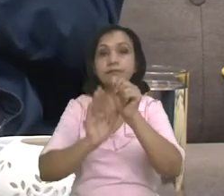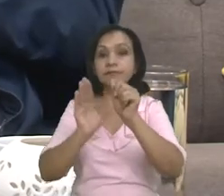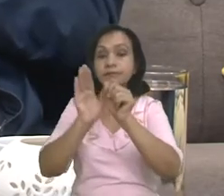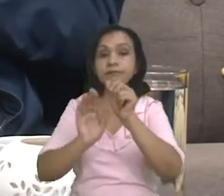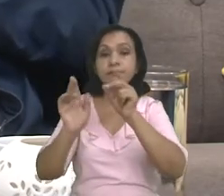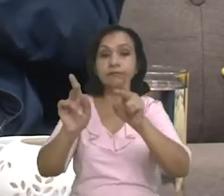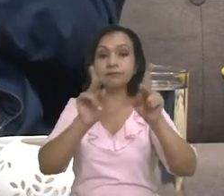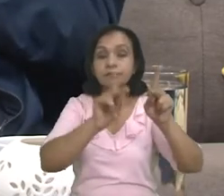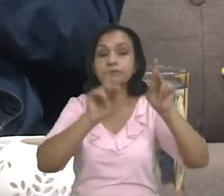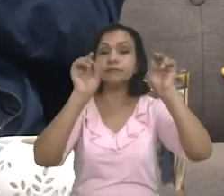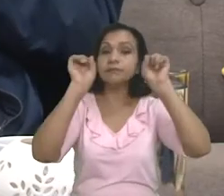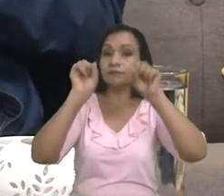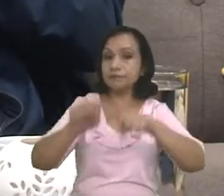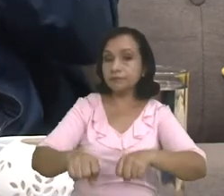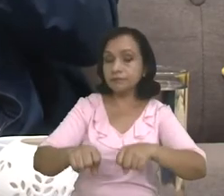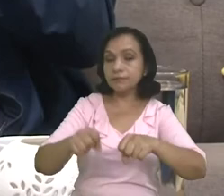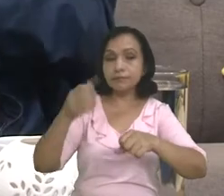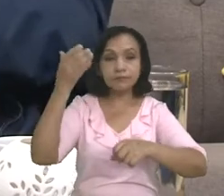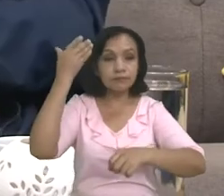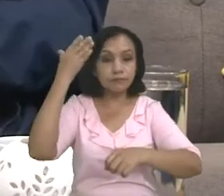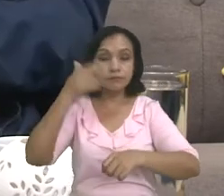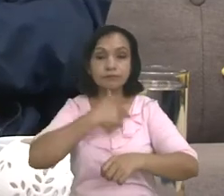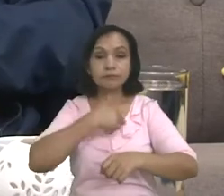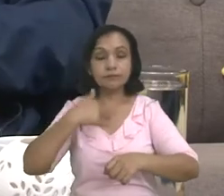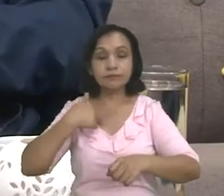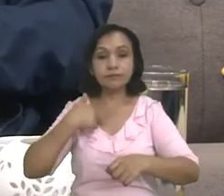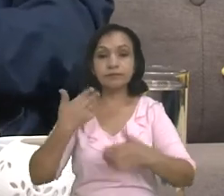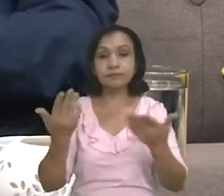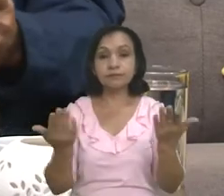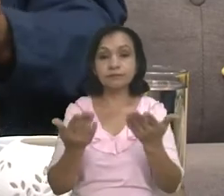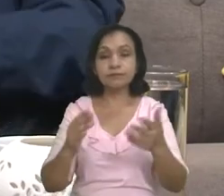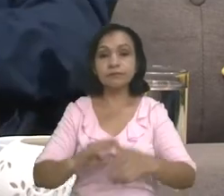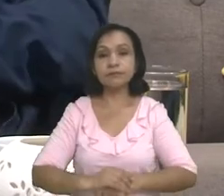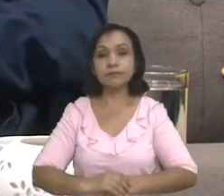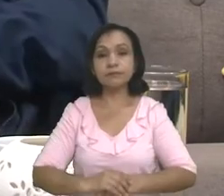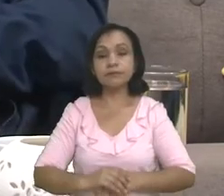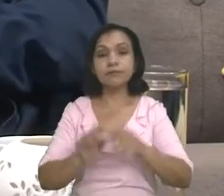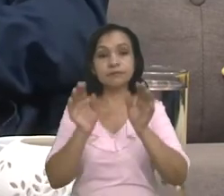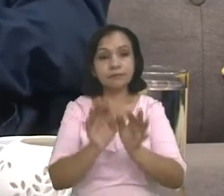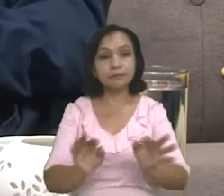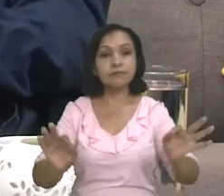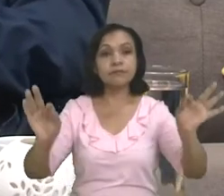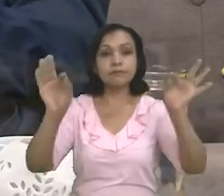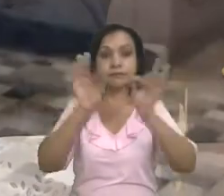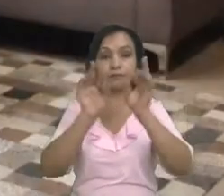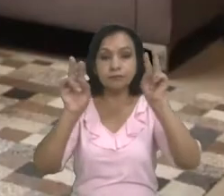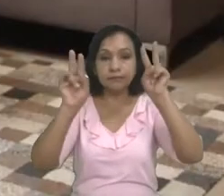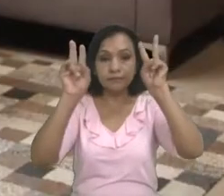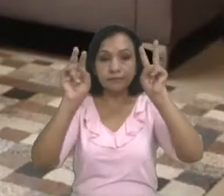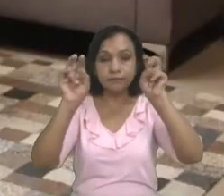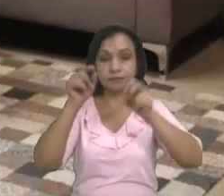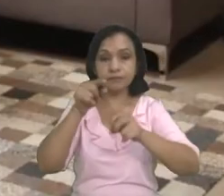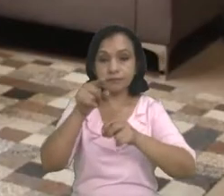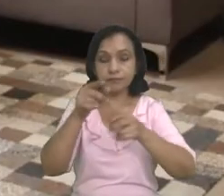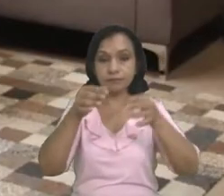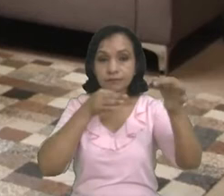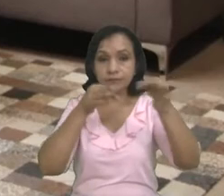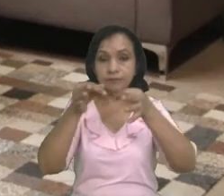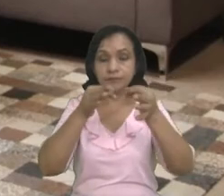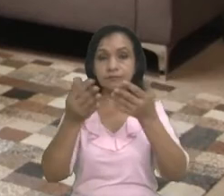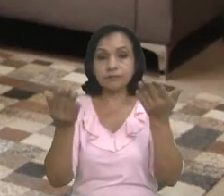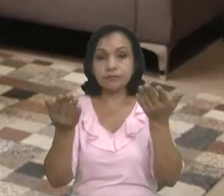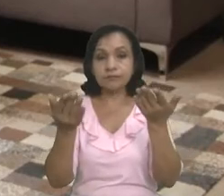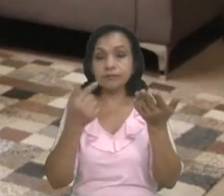podamos saber qué hacer en cada momento y es importante ese aspecto que usted menciona porque determina